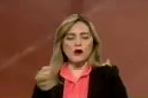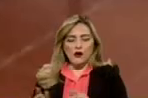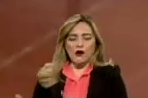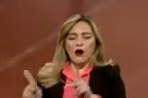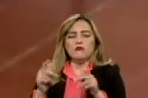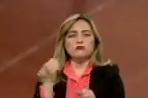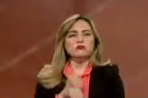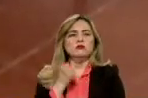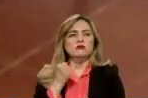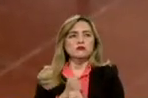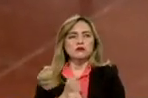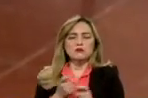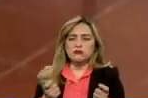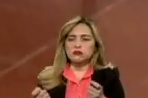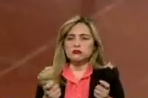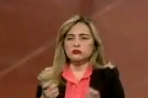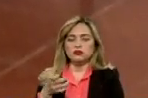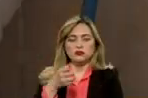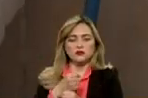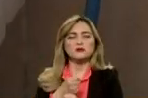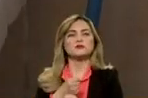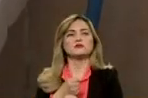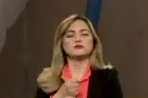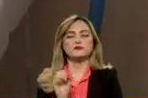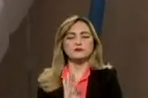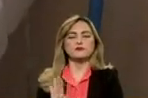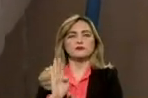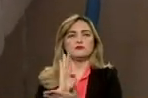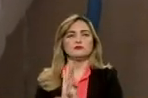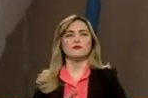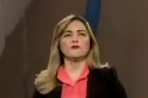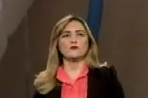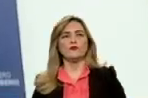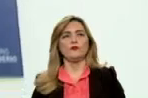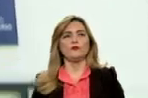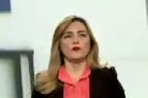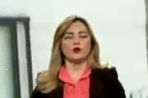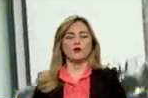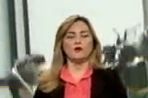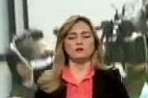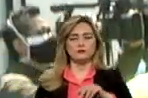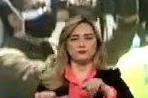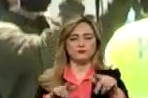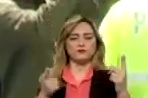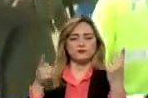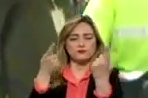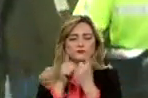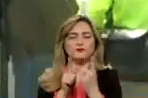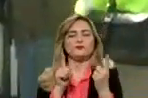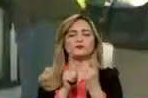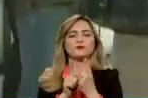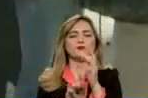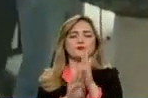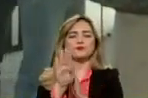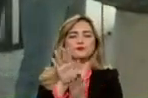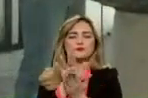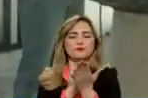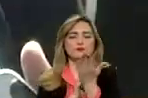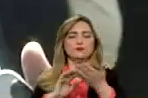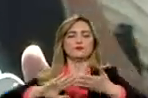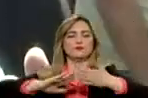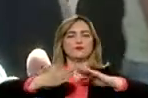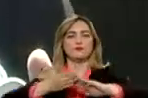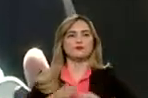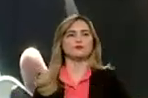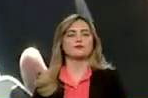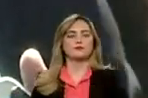planificar el trabajo de patrullaje y seguridad de las brigadas barriales. También se convertirá en un lugar de encuentro para desarrollar proyectos comunitarios.